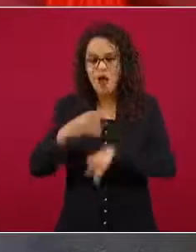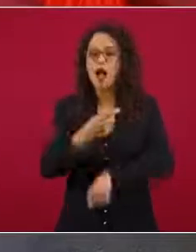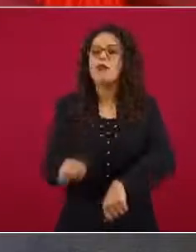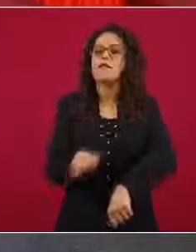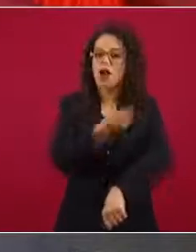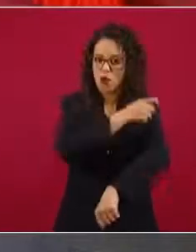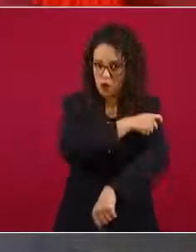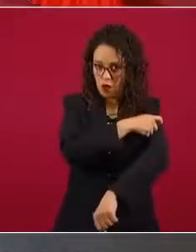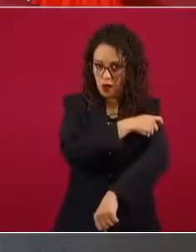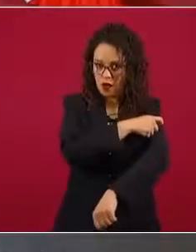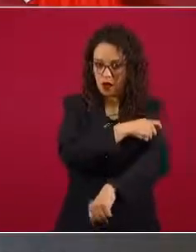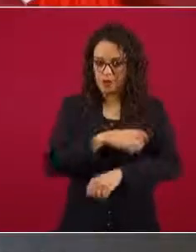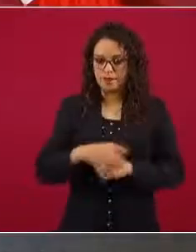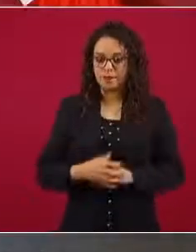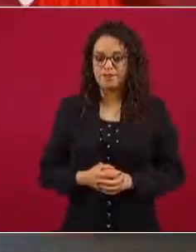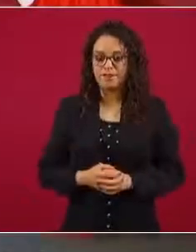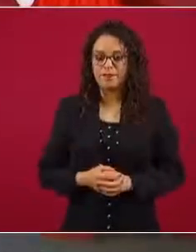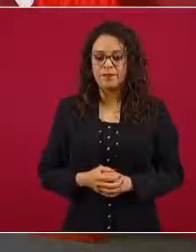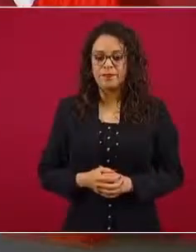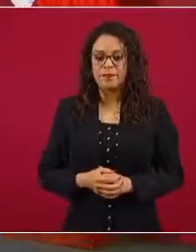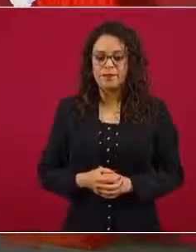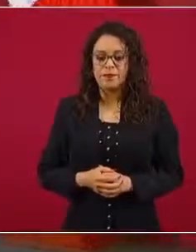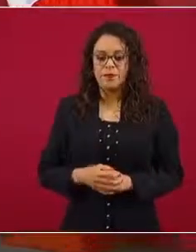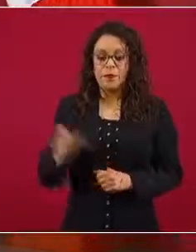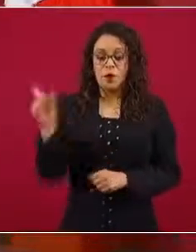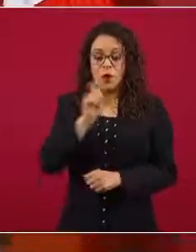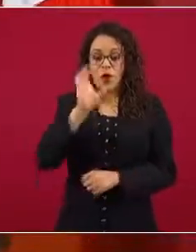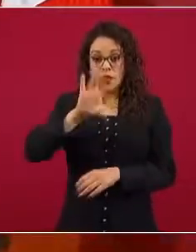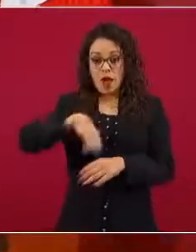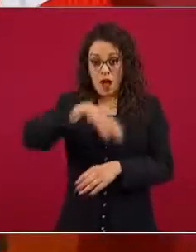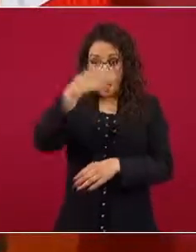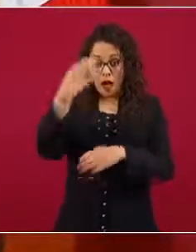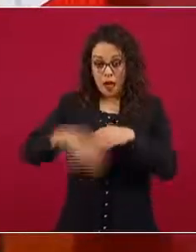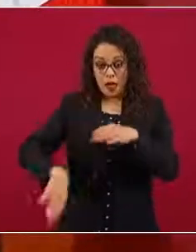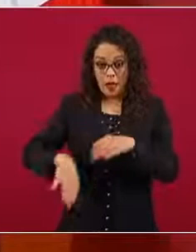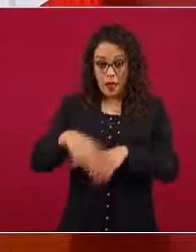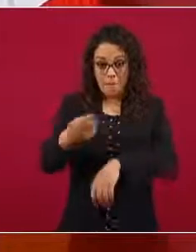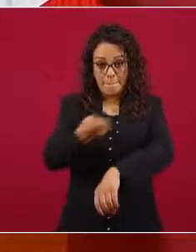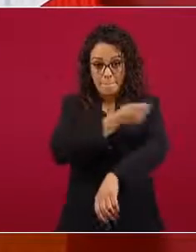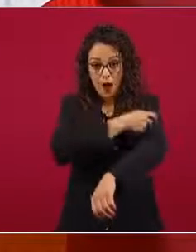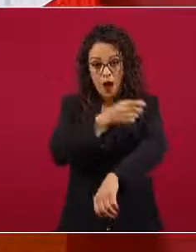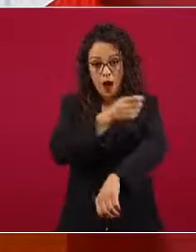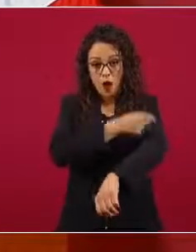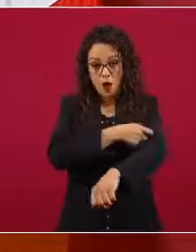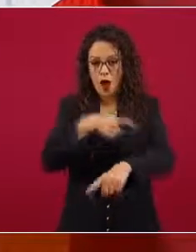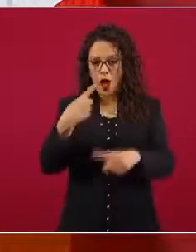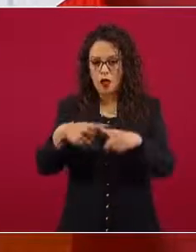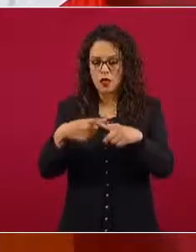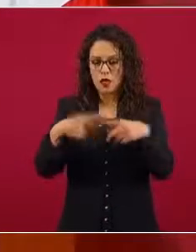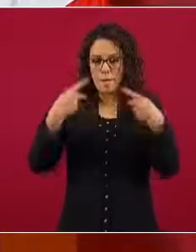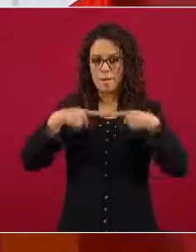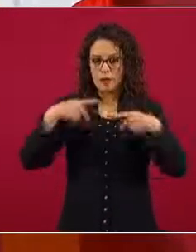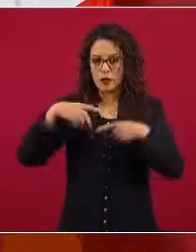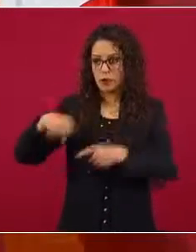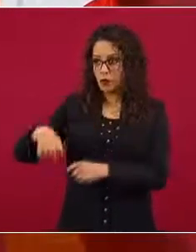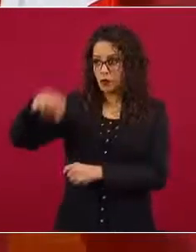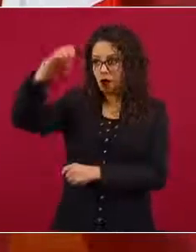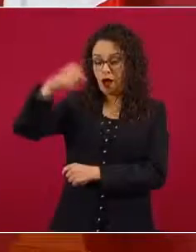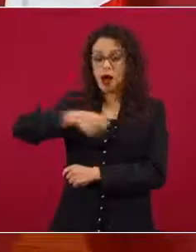Después de terminar de vacunar a los adultos mayores, se le va a